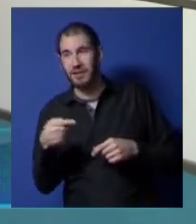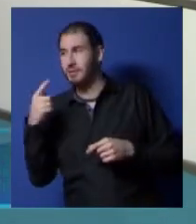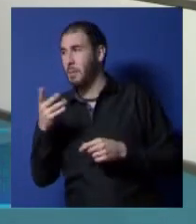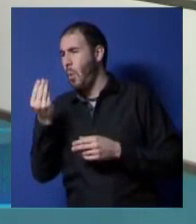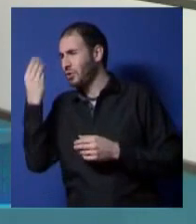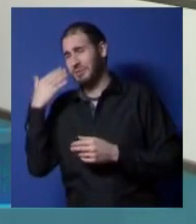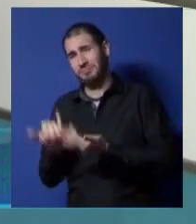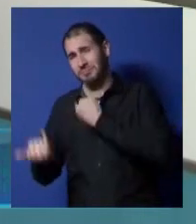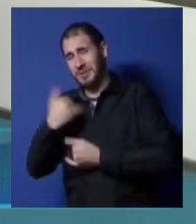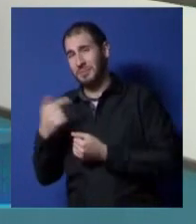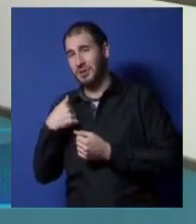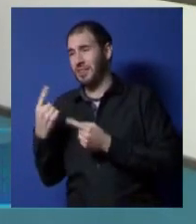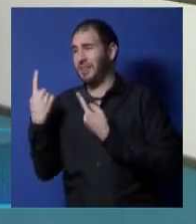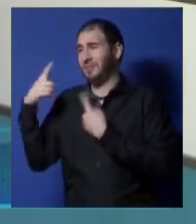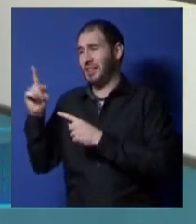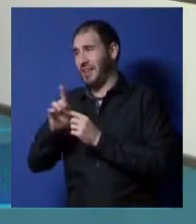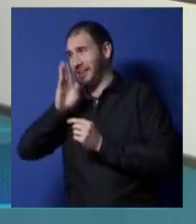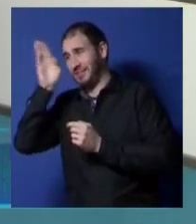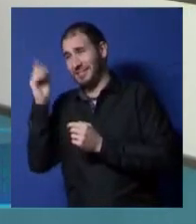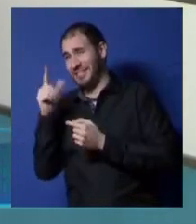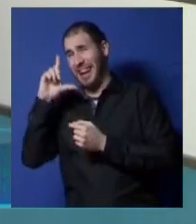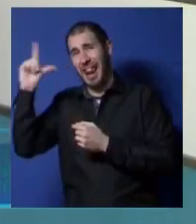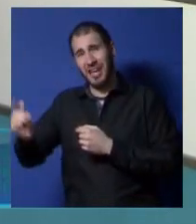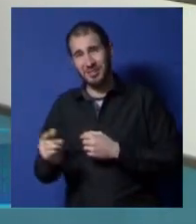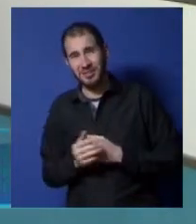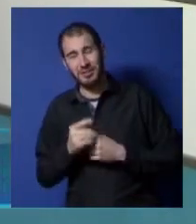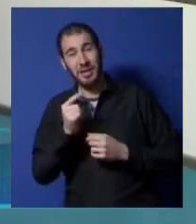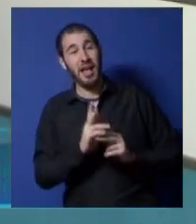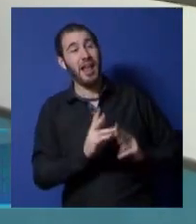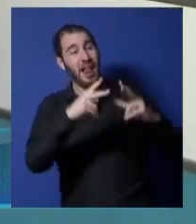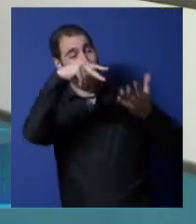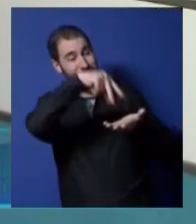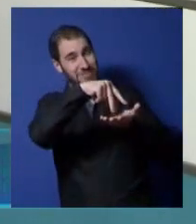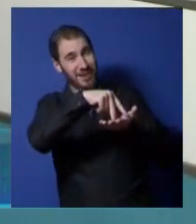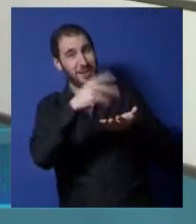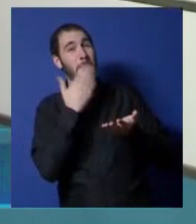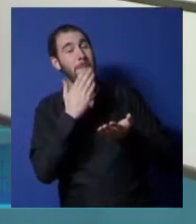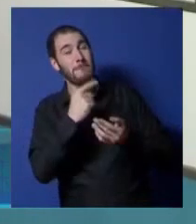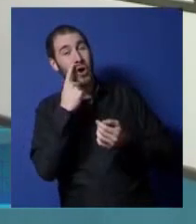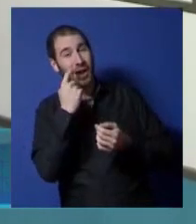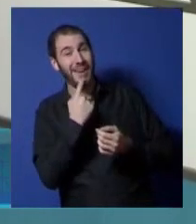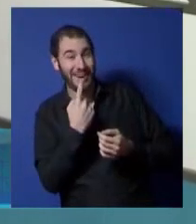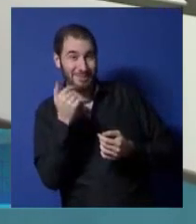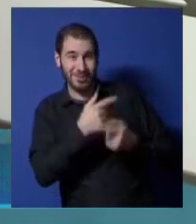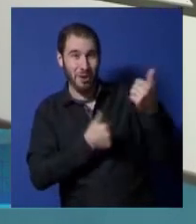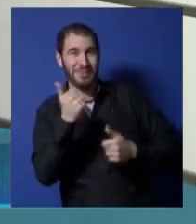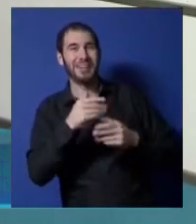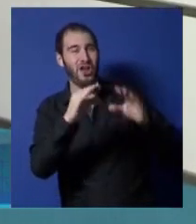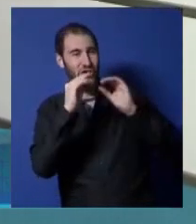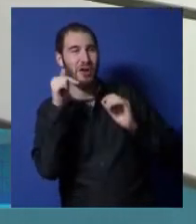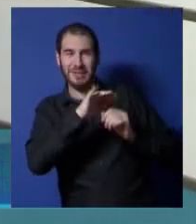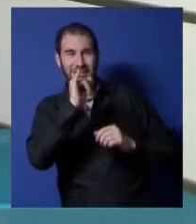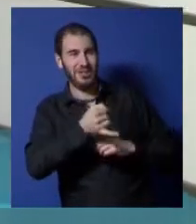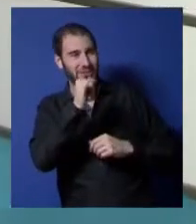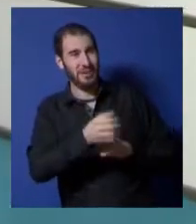dicho muchas veces, pero yo vivo para el otro lado exactamente, siempre me queda muy atrás mano. Claro. Tenés que ver la Torre Eiffel, ver un Boca River y comer un lomo en Papito